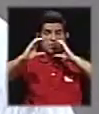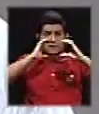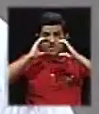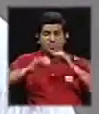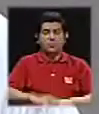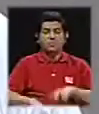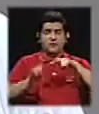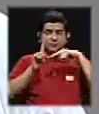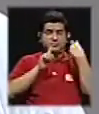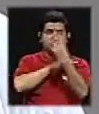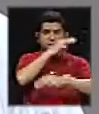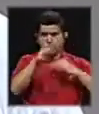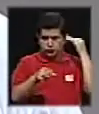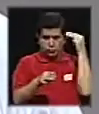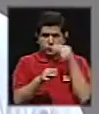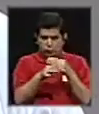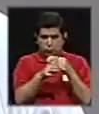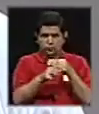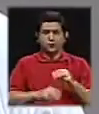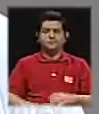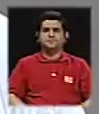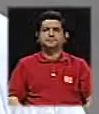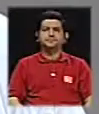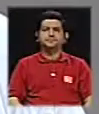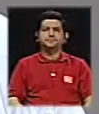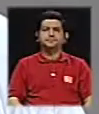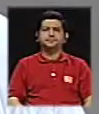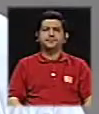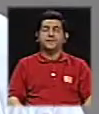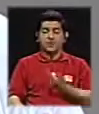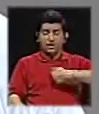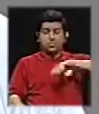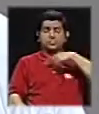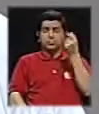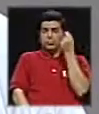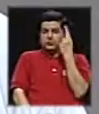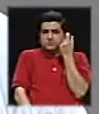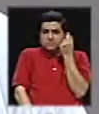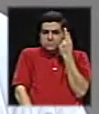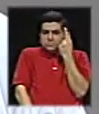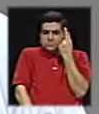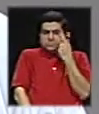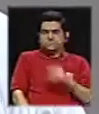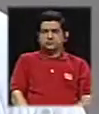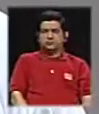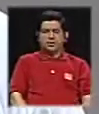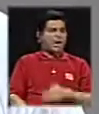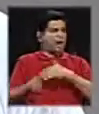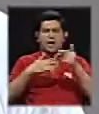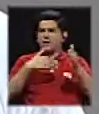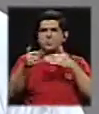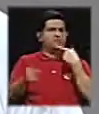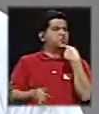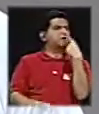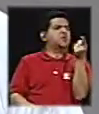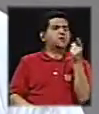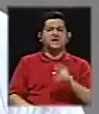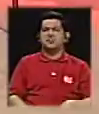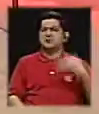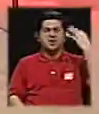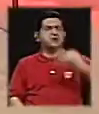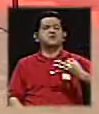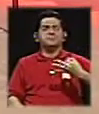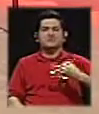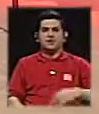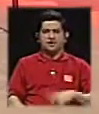una visión de mundo. Entonces, nosotros entendimos que no importa lo que diga la oficialidad,